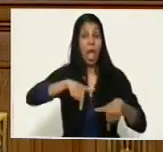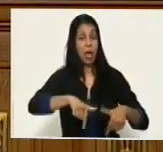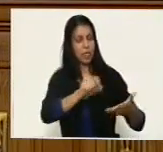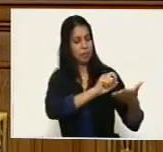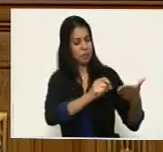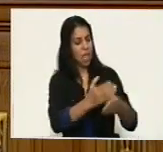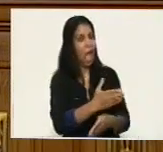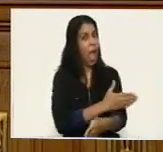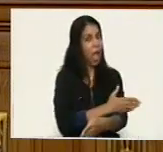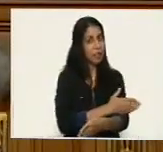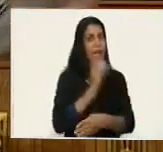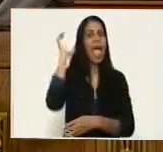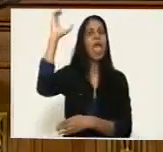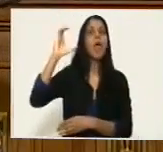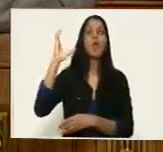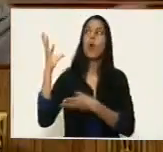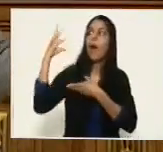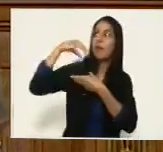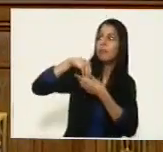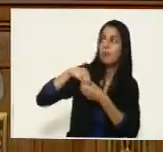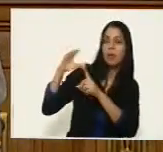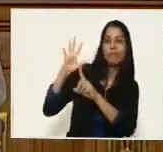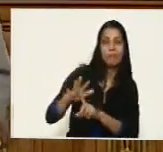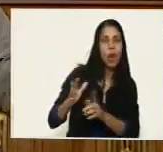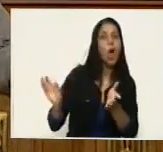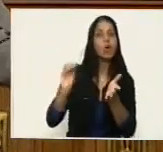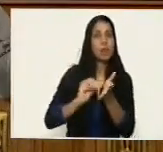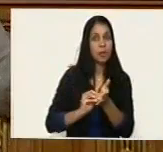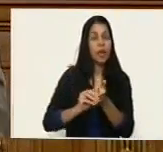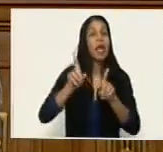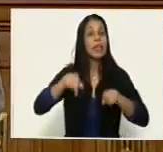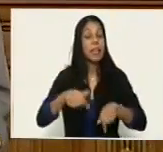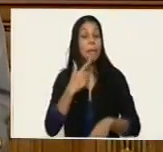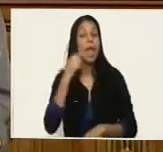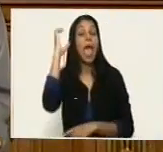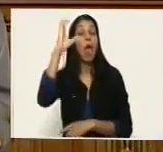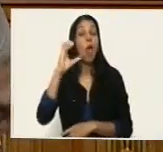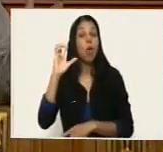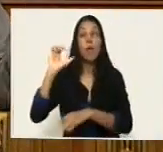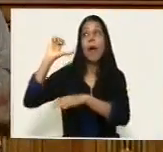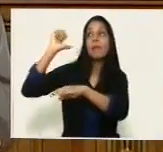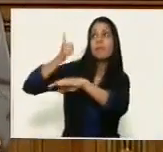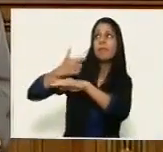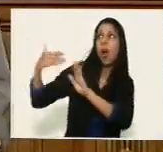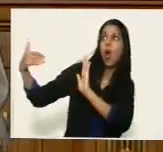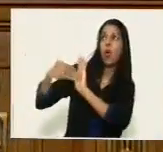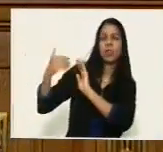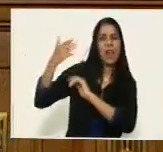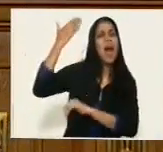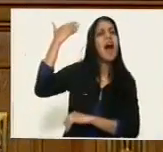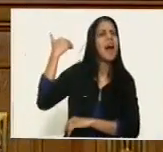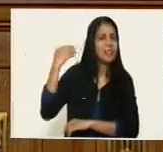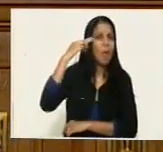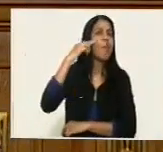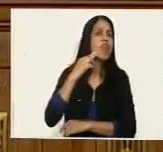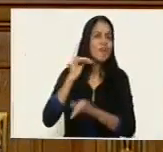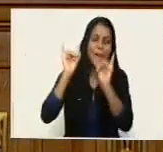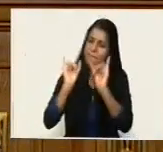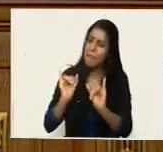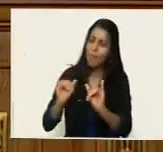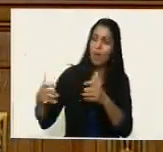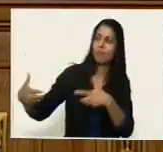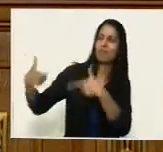la Unión Europea. Bueno, y nosotros estábamos luchando contra los imperios europeos en ese momento. En un momento, además, y